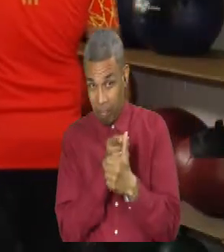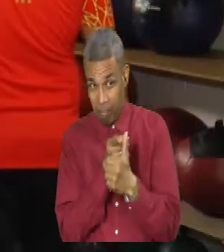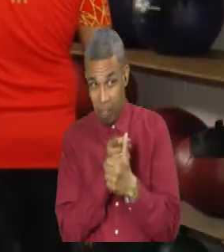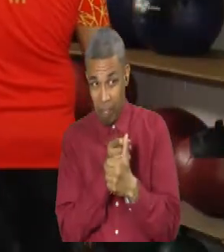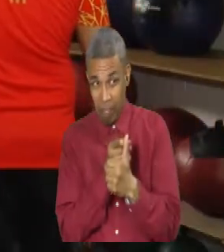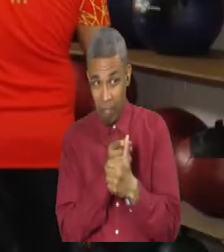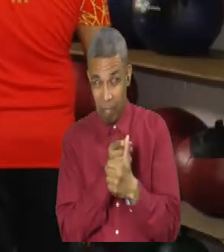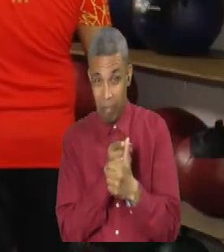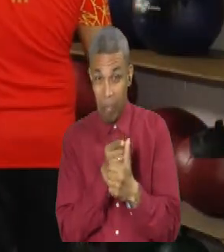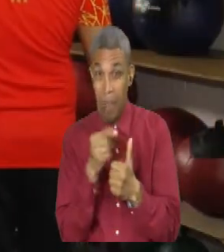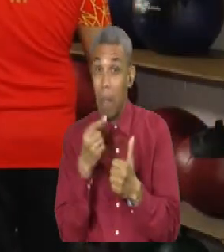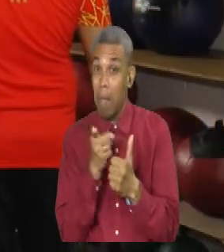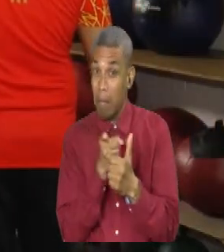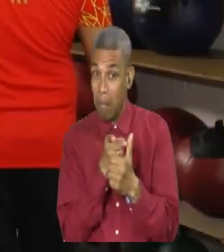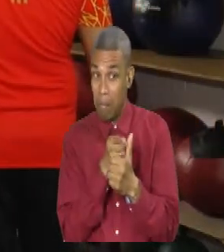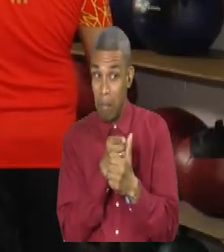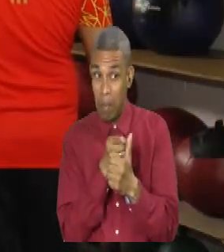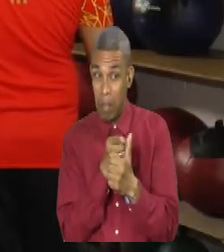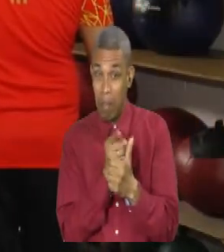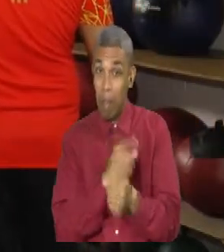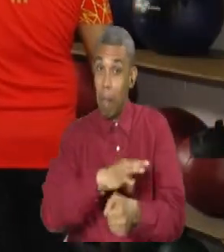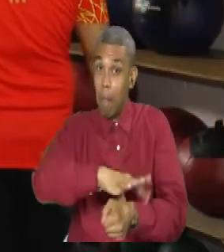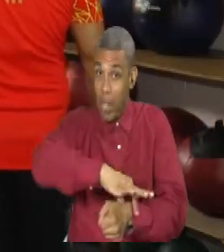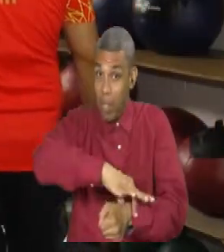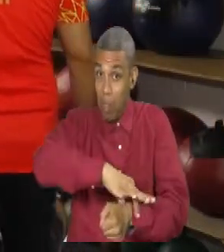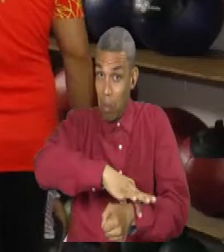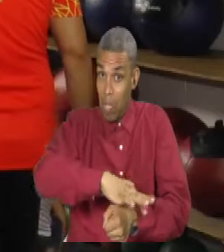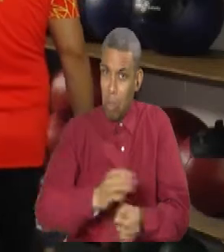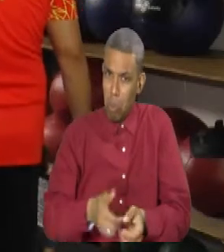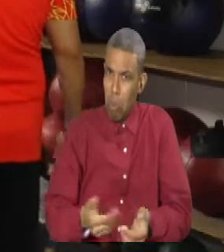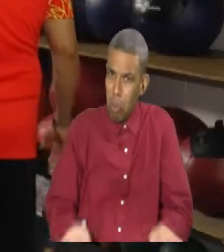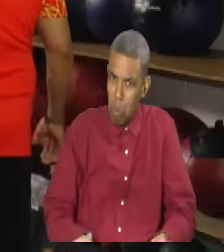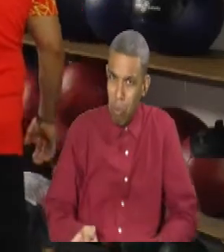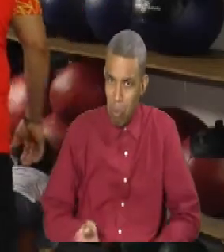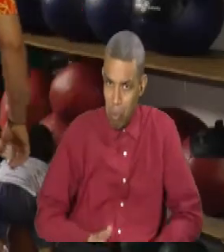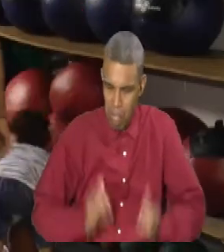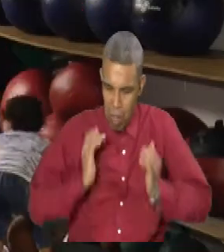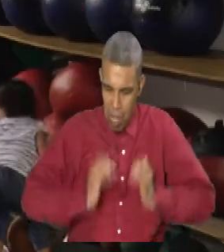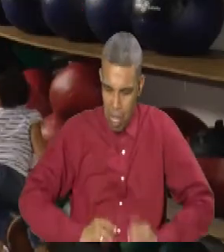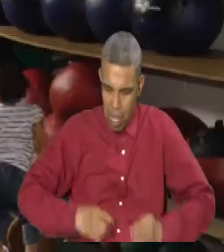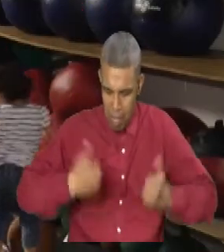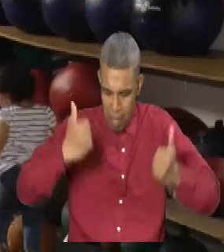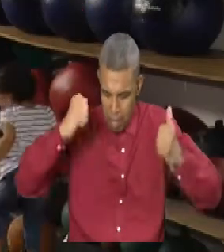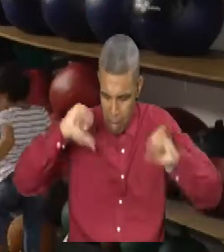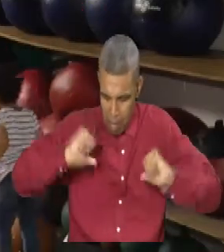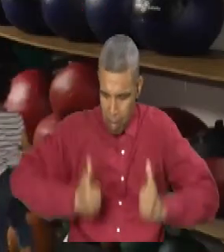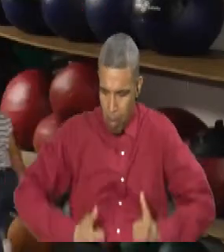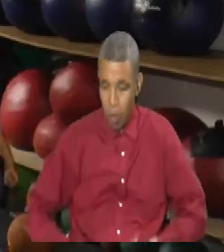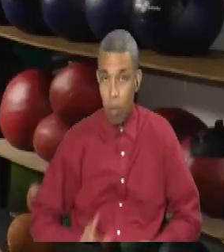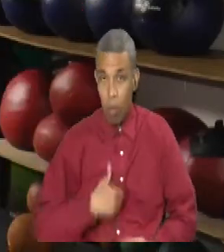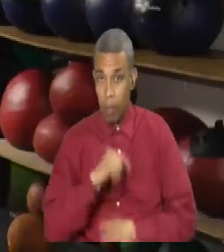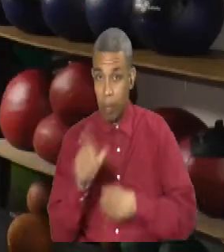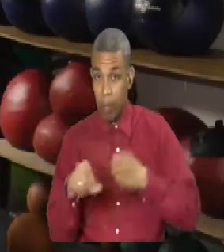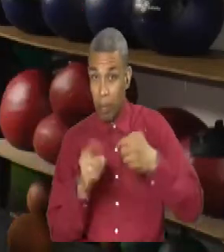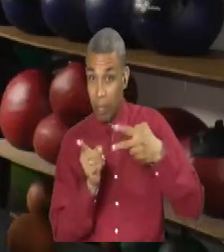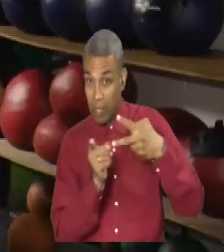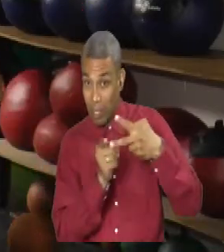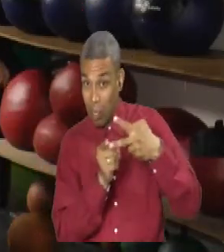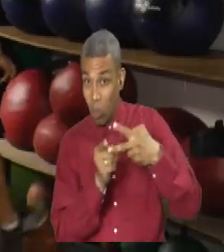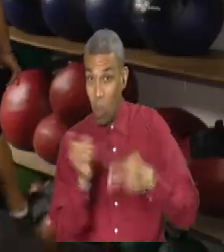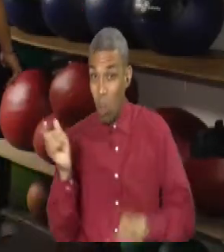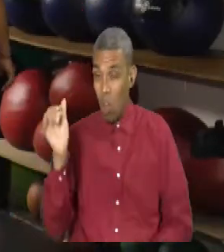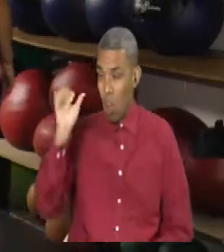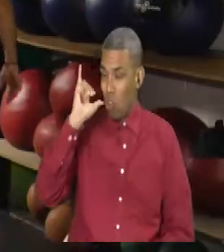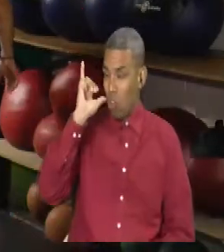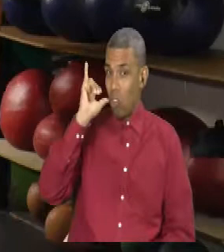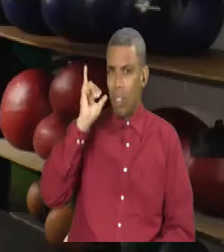hacerse una valoración médica, lo inicial. Segundo, dejar las gaseosas, ¿sí? Tercero,